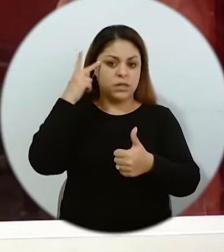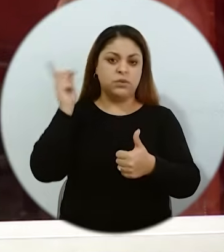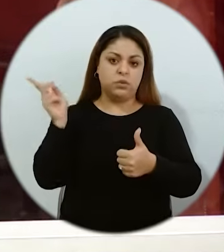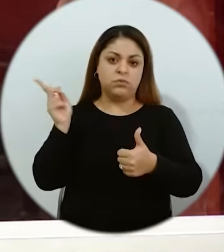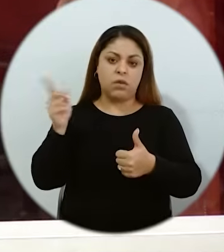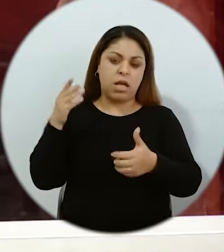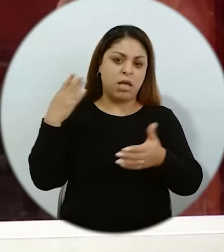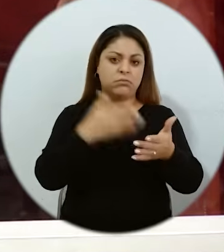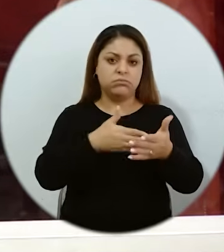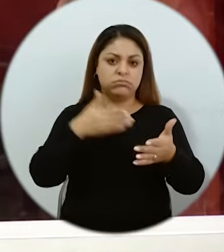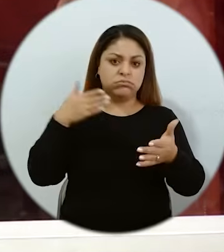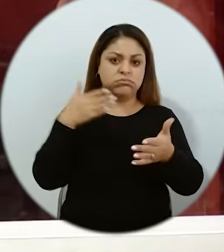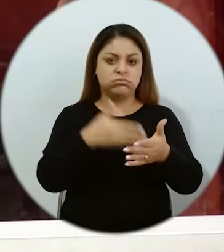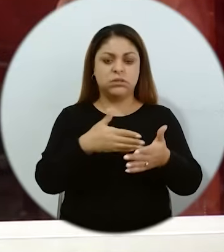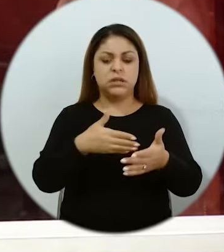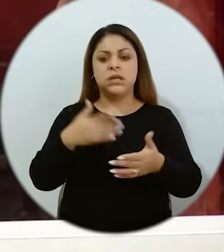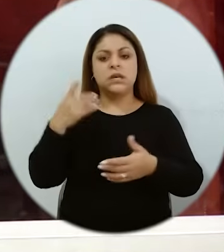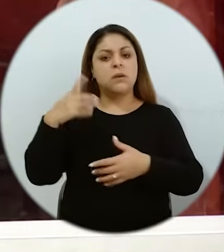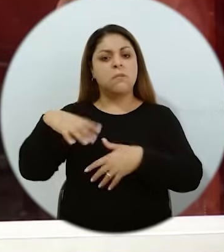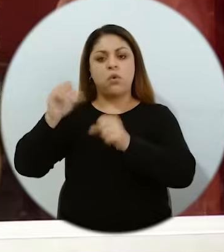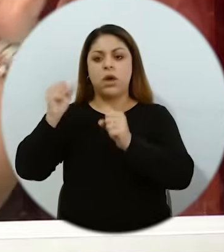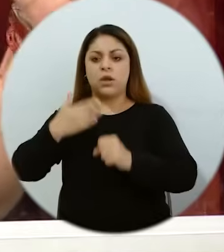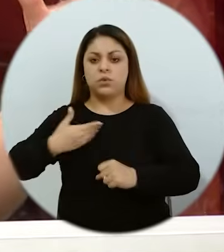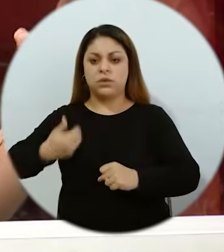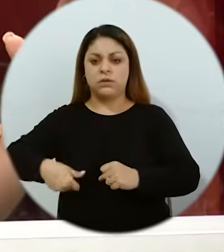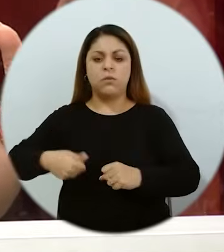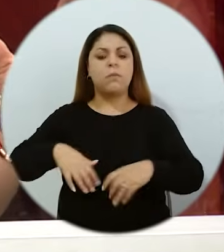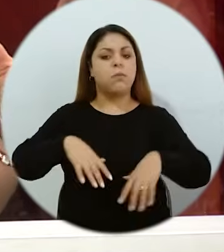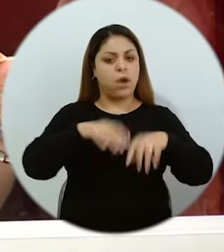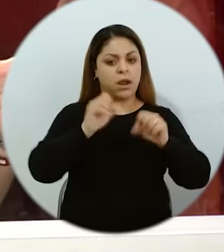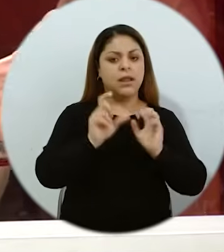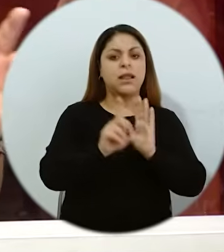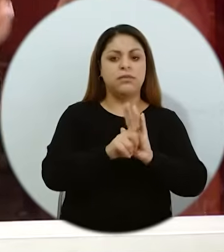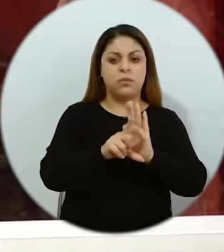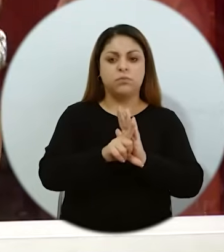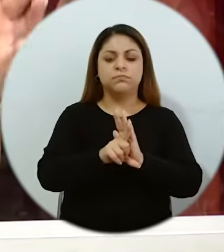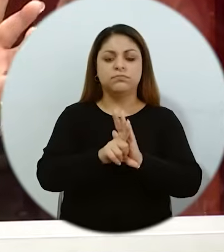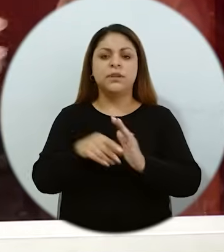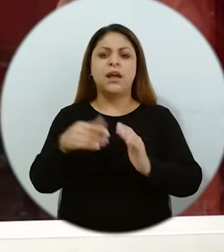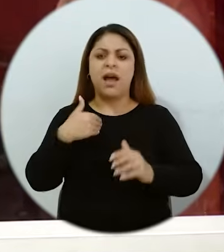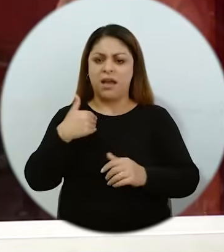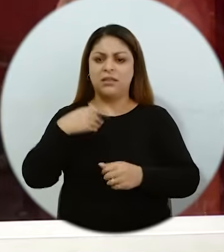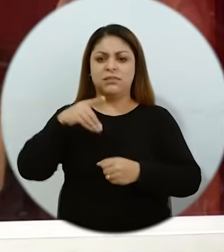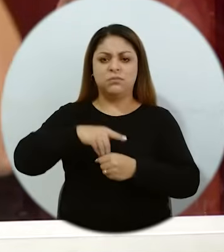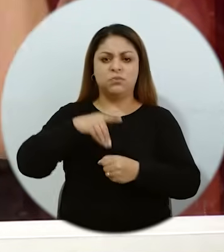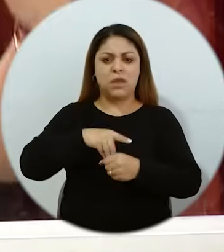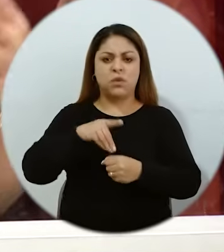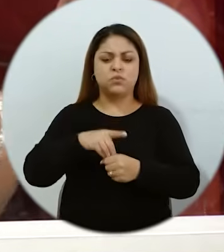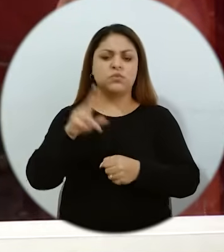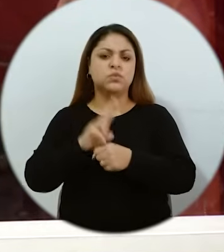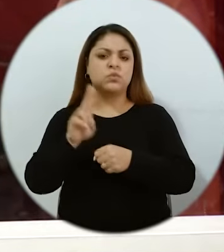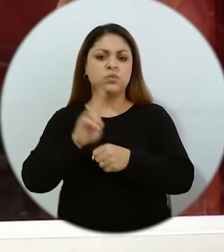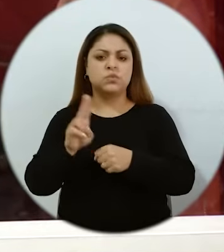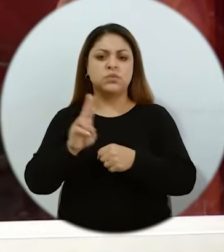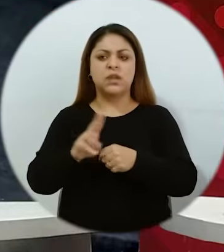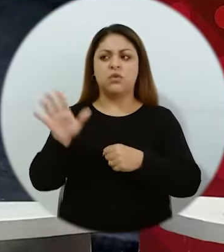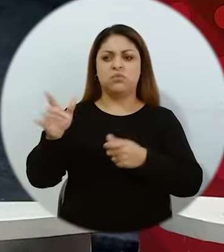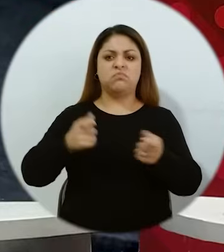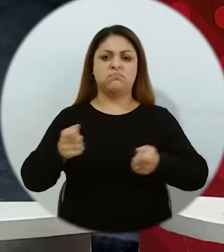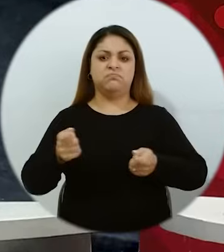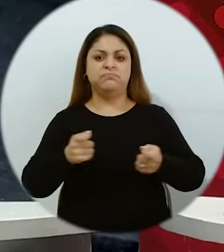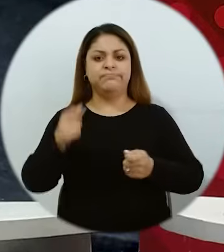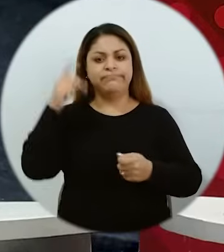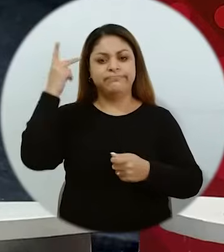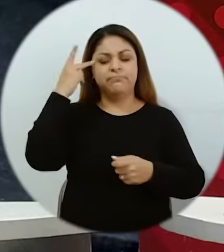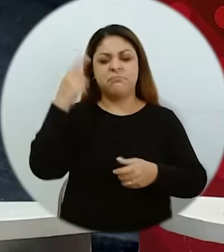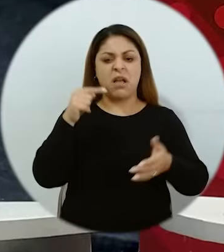actores políticos, tanto del Poder Ejecutivo como del Legislativo, ¿verdad? También hay diputados que utilizan su